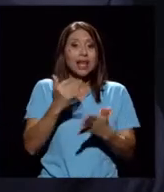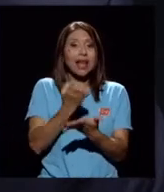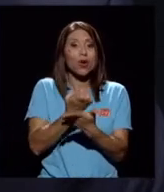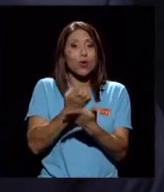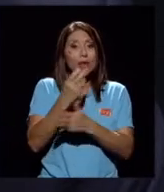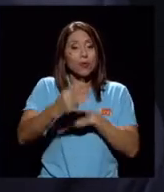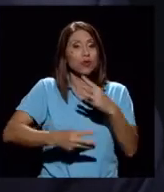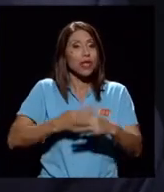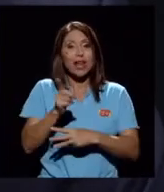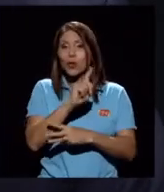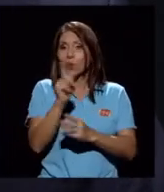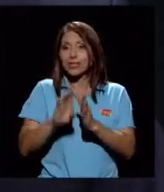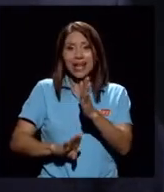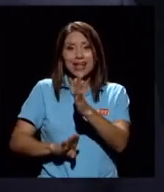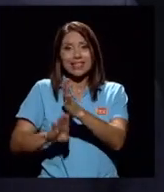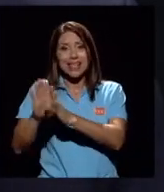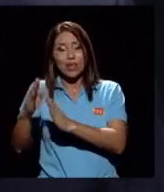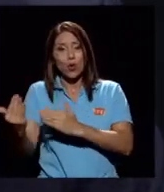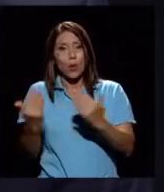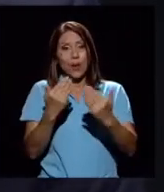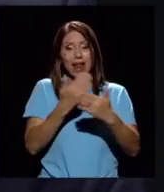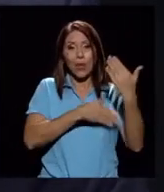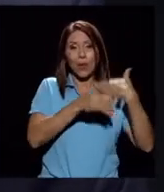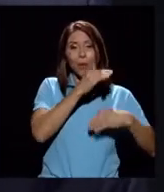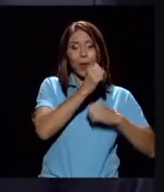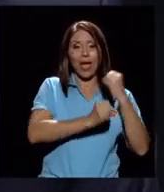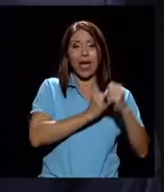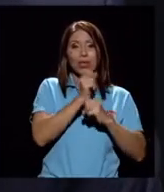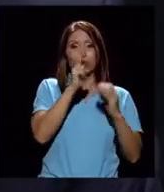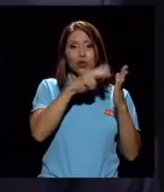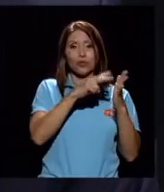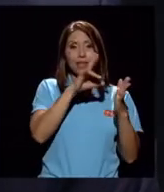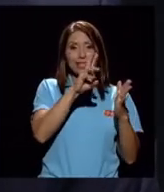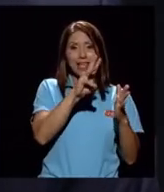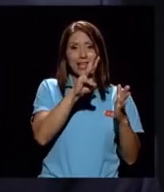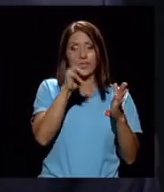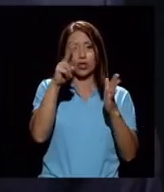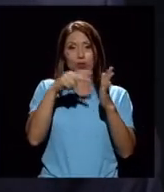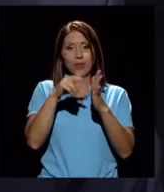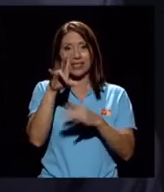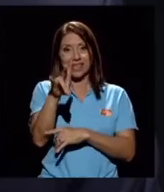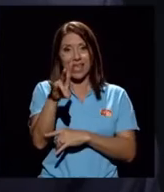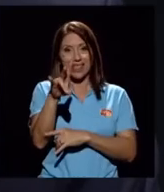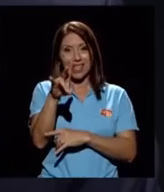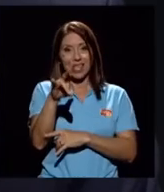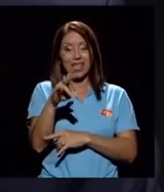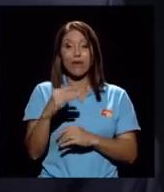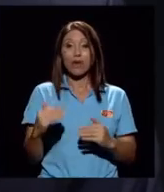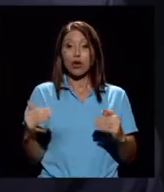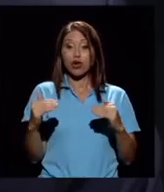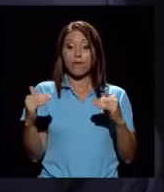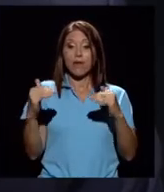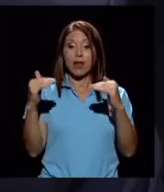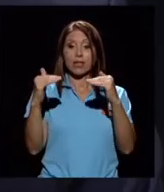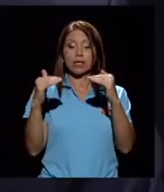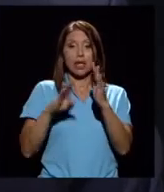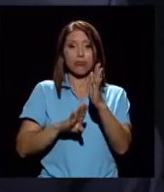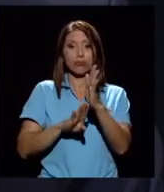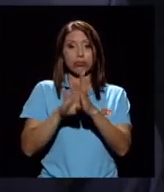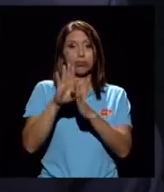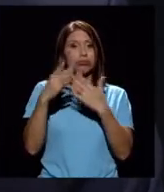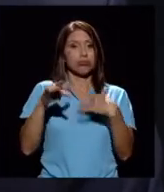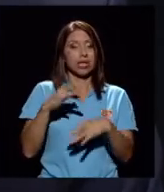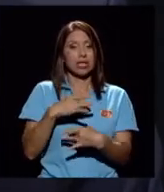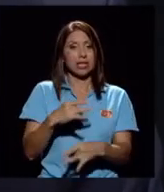está creciendo a los niveles que creció todavía en el 2006 y 2007 que fueron niveles de crecimiento relativamente interesantes entonces